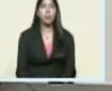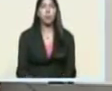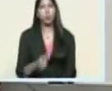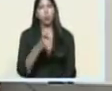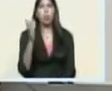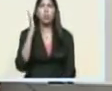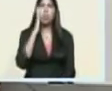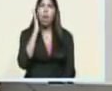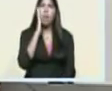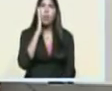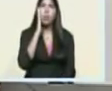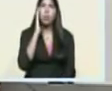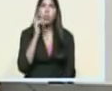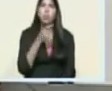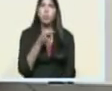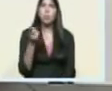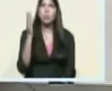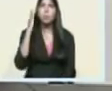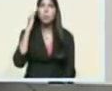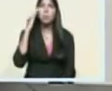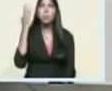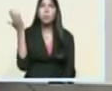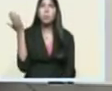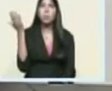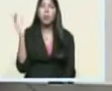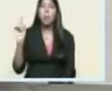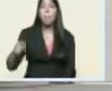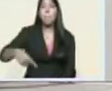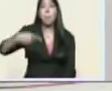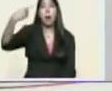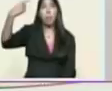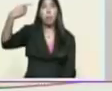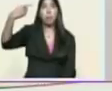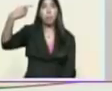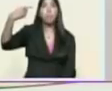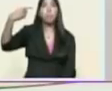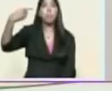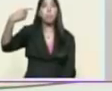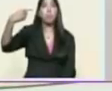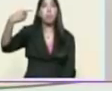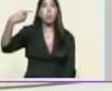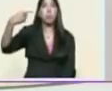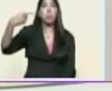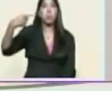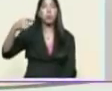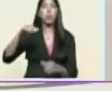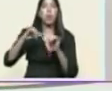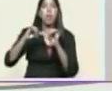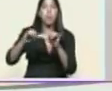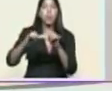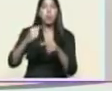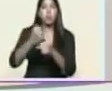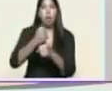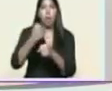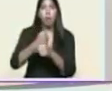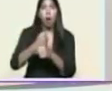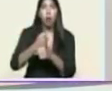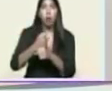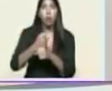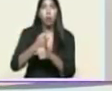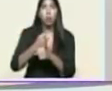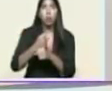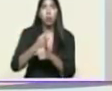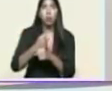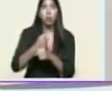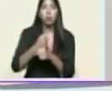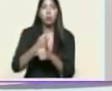saben ustedes que hemos siempre priorizado en la protección de la estabilidad laboral. Eso es muy importante, la estabilidad